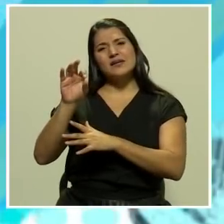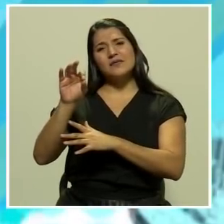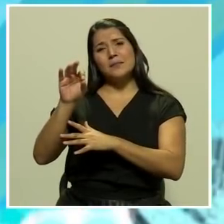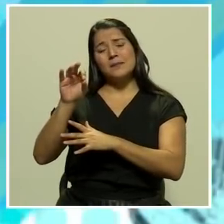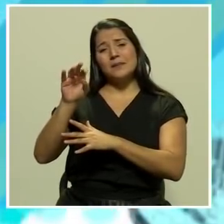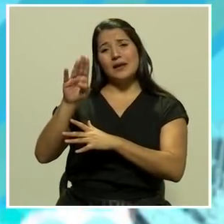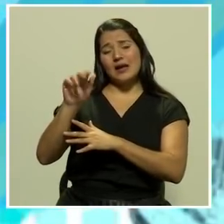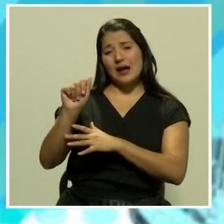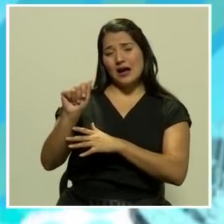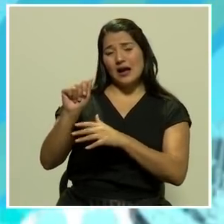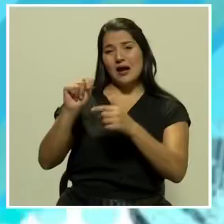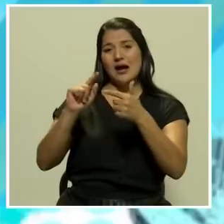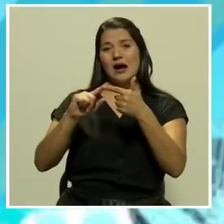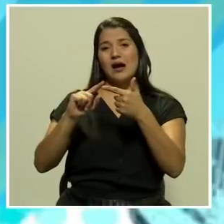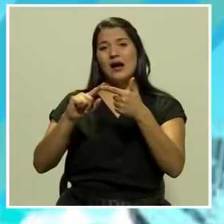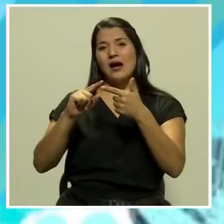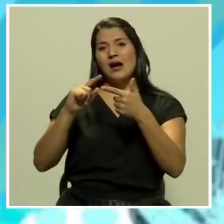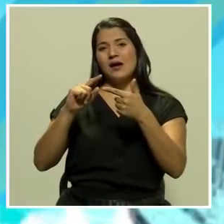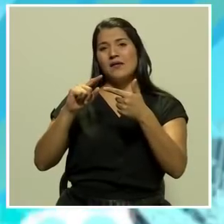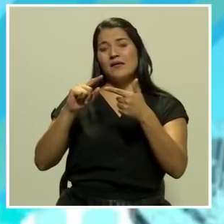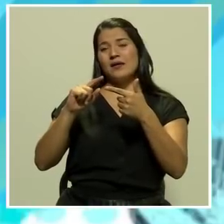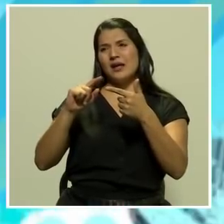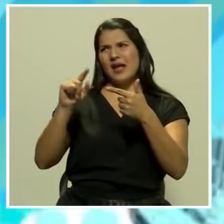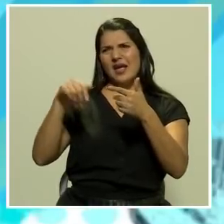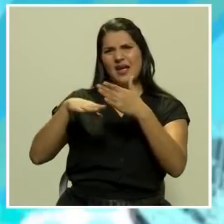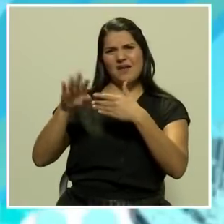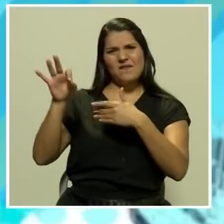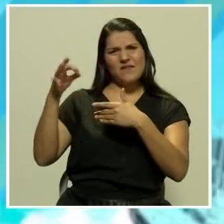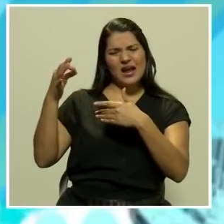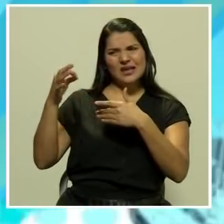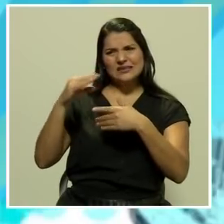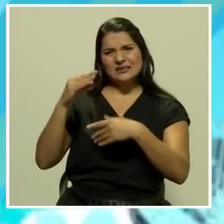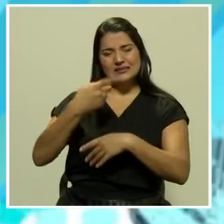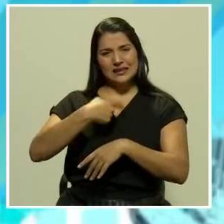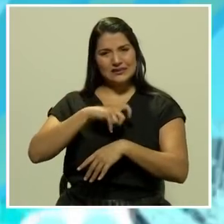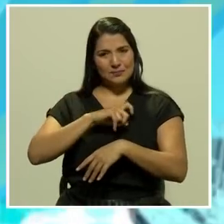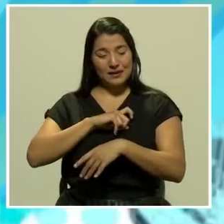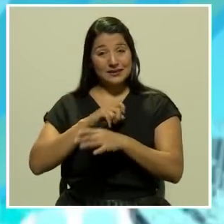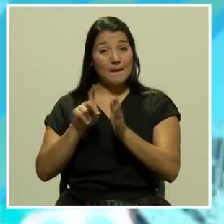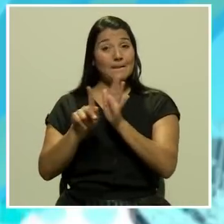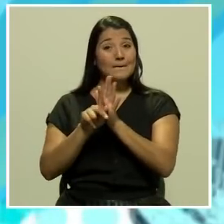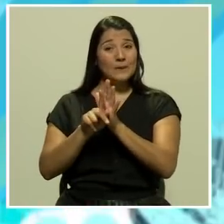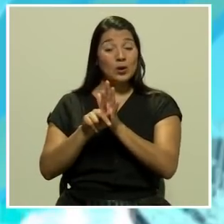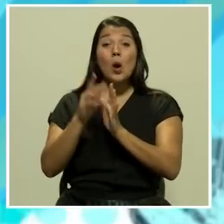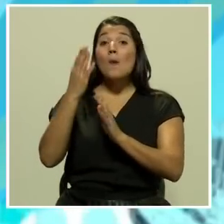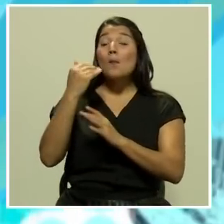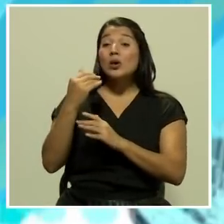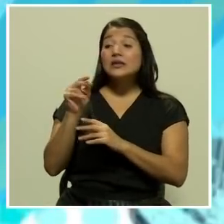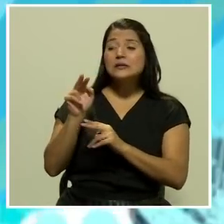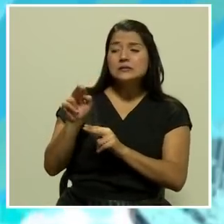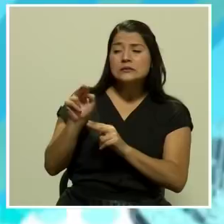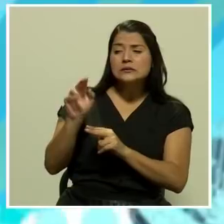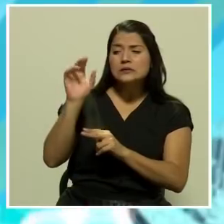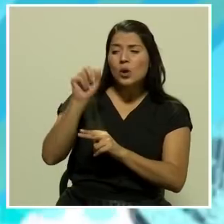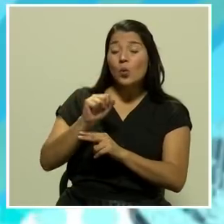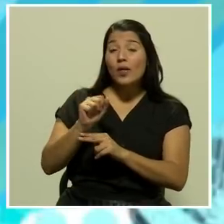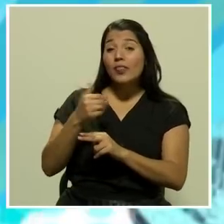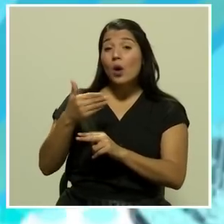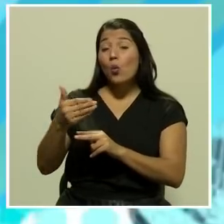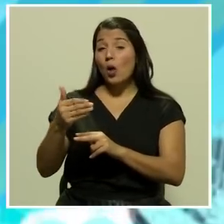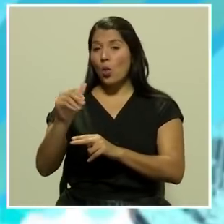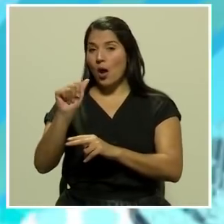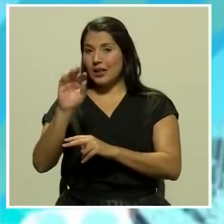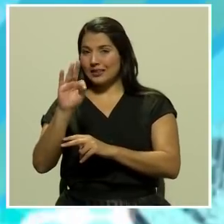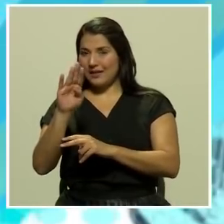por el similar a la FDA en Francia y en España, porque se observó que cuando vos juntás un antibiótico,